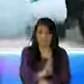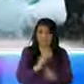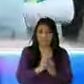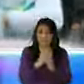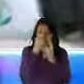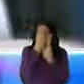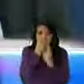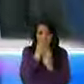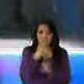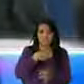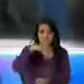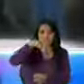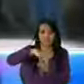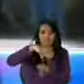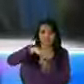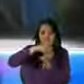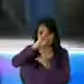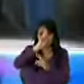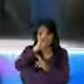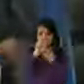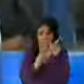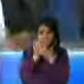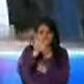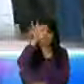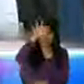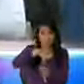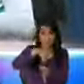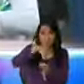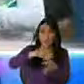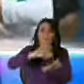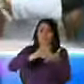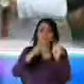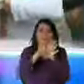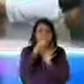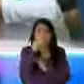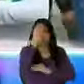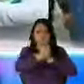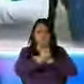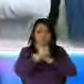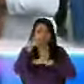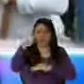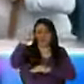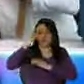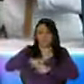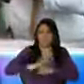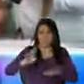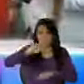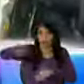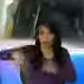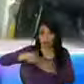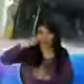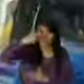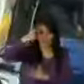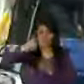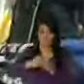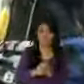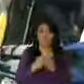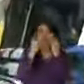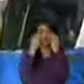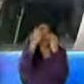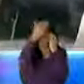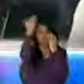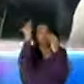nuestro voto. El voto del pueblo es el mandato del pueblo hacia los gobernantes, a todos los gobernantes. Andrés Páez, candidato